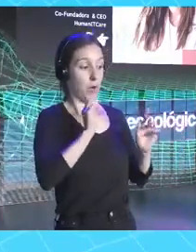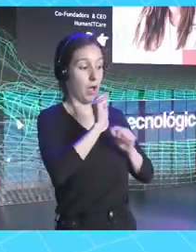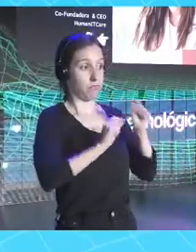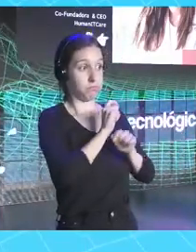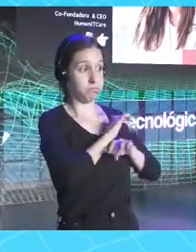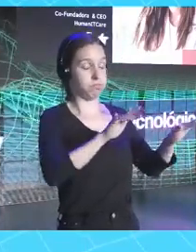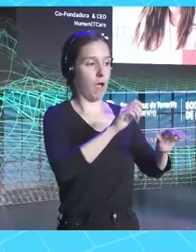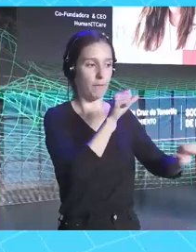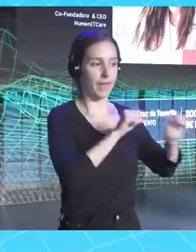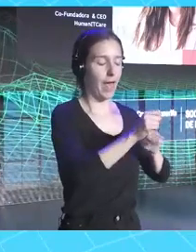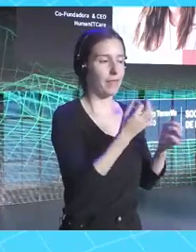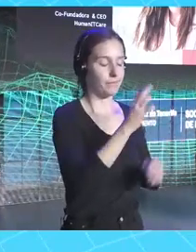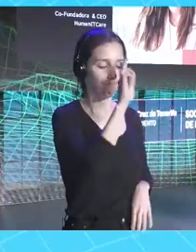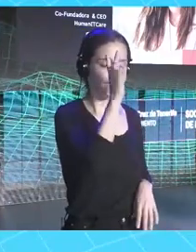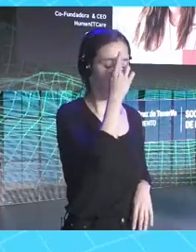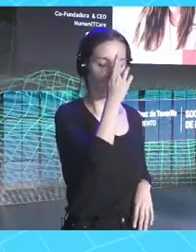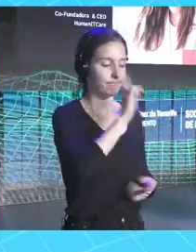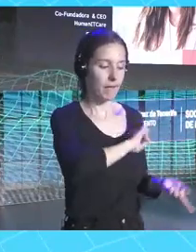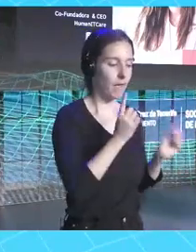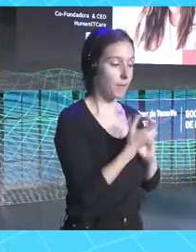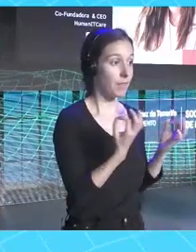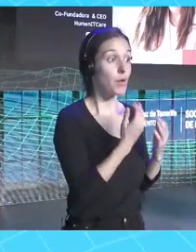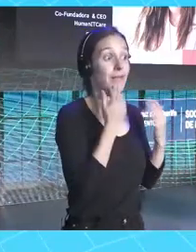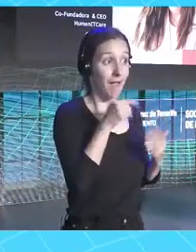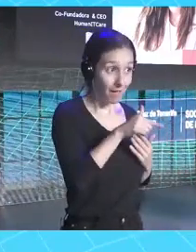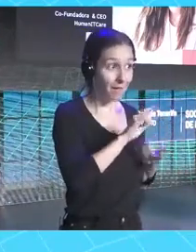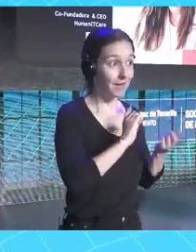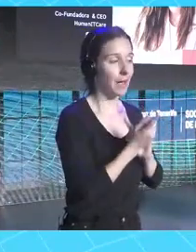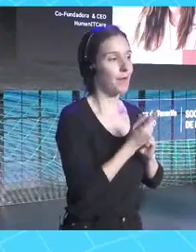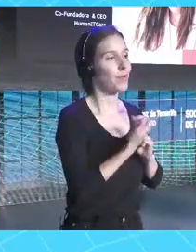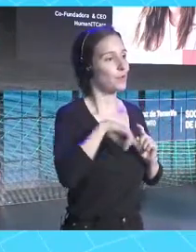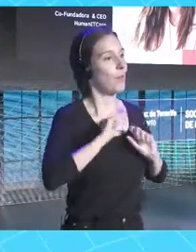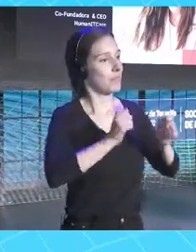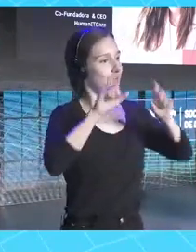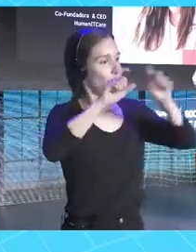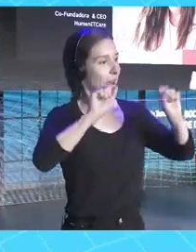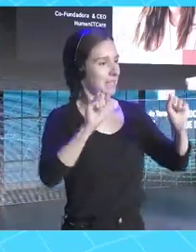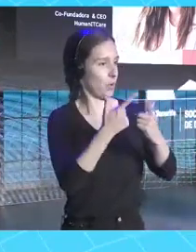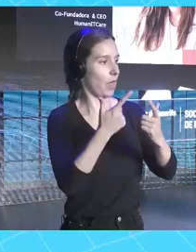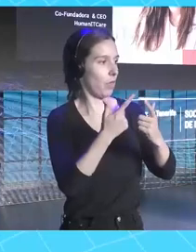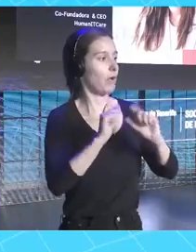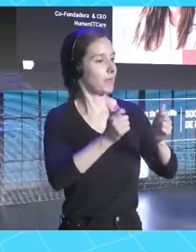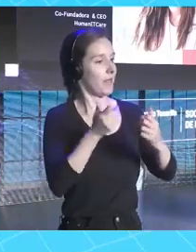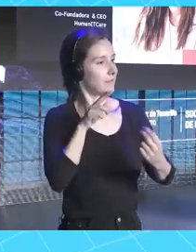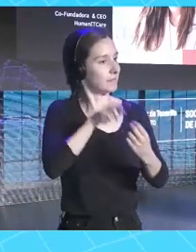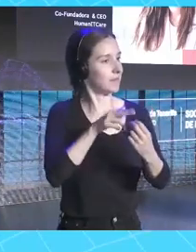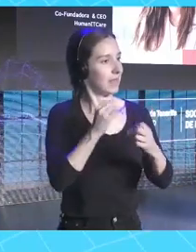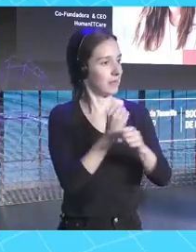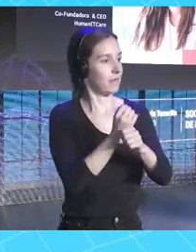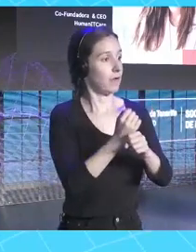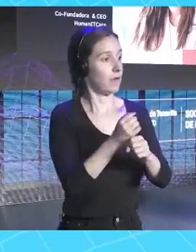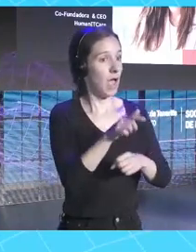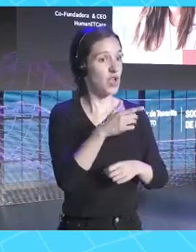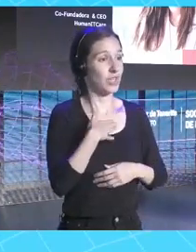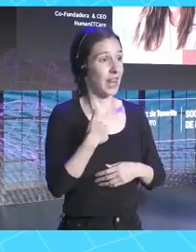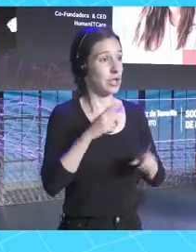teníamos que cambiar y gracias a eso hemos podido trabajar por ejemplo con aseguradoras una aseguradora no quiero una solución fuera de esos aseguradora